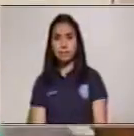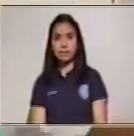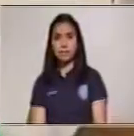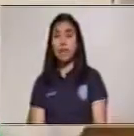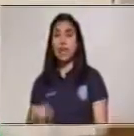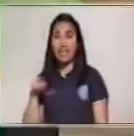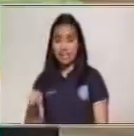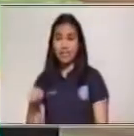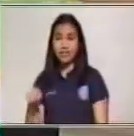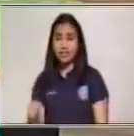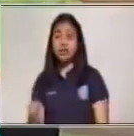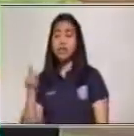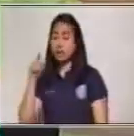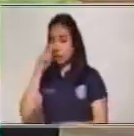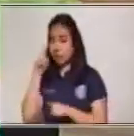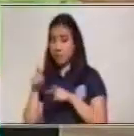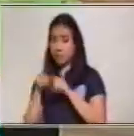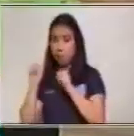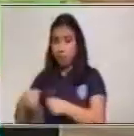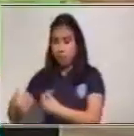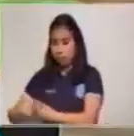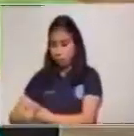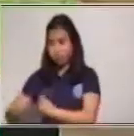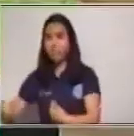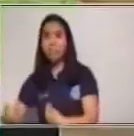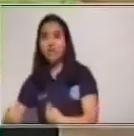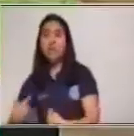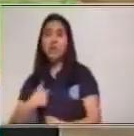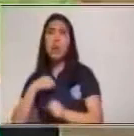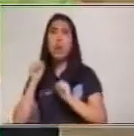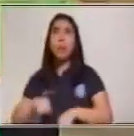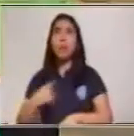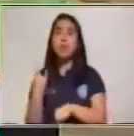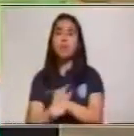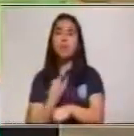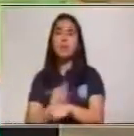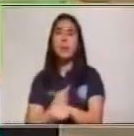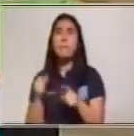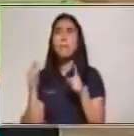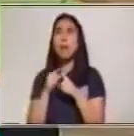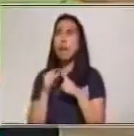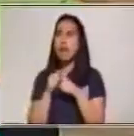en, y ahí colocamos otra frase que me sirve para enlazar,